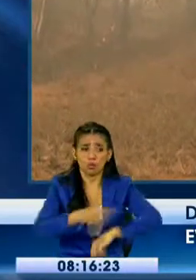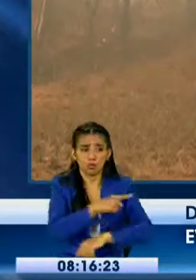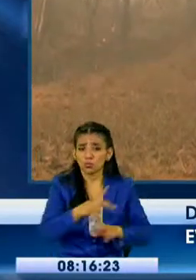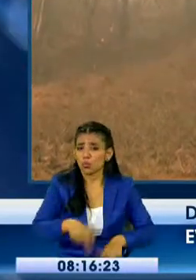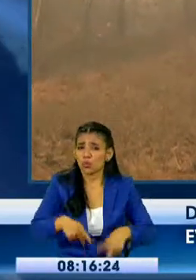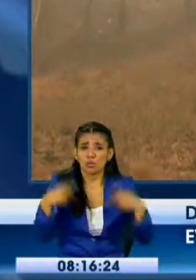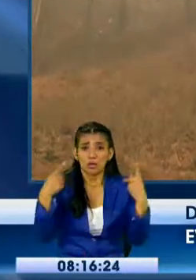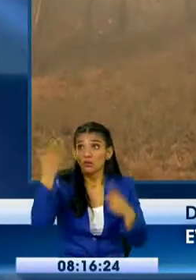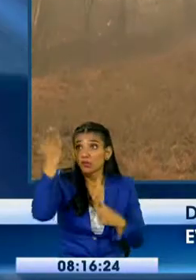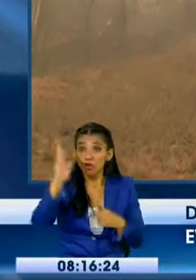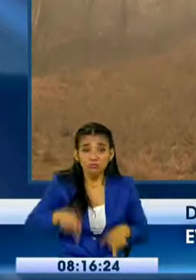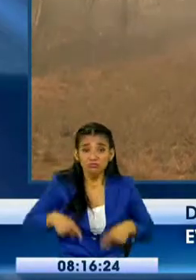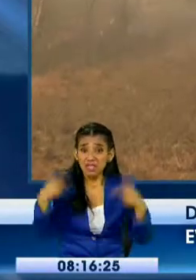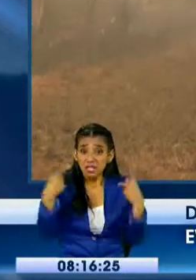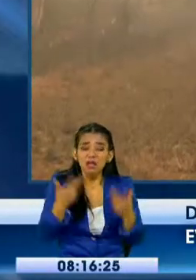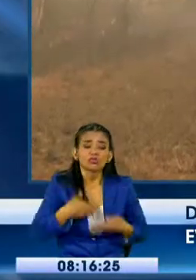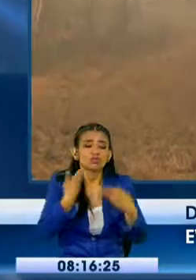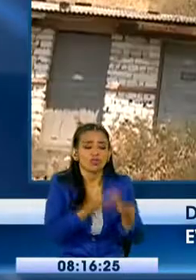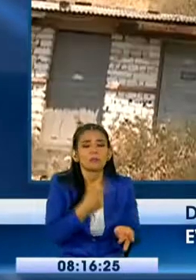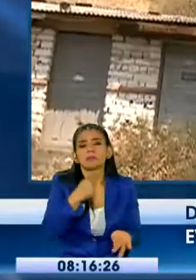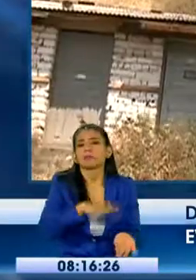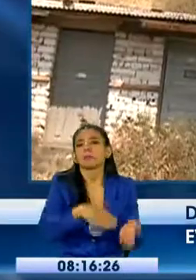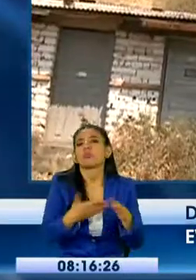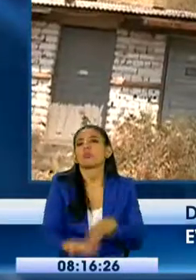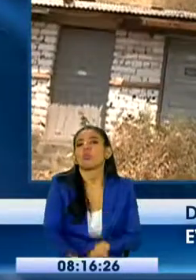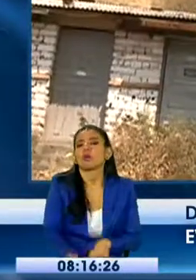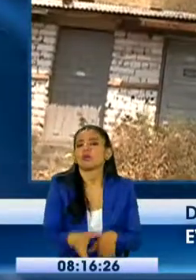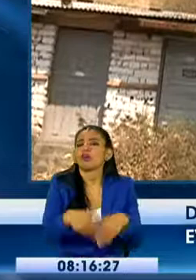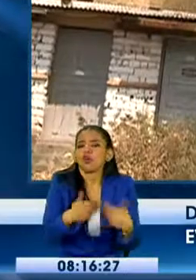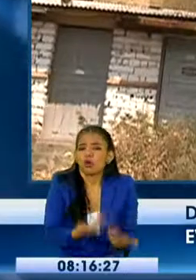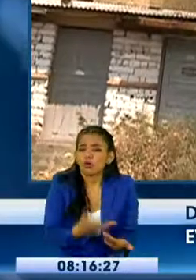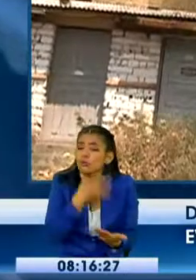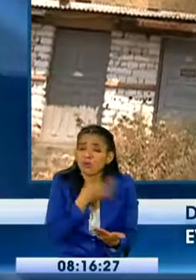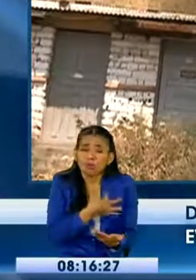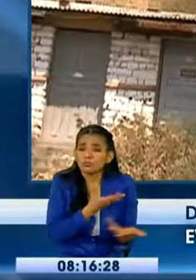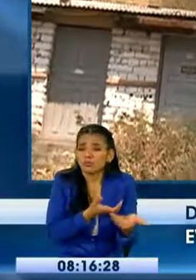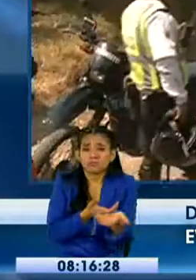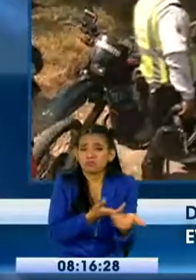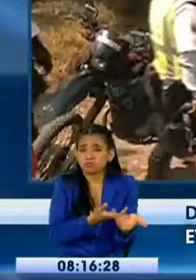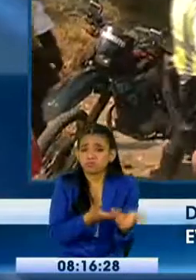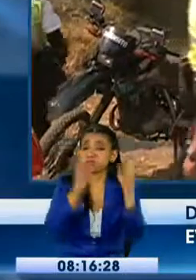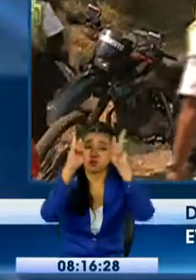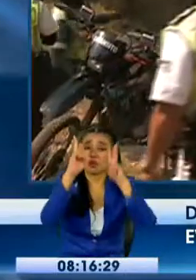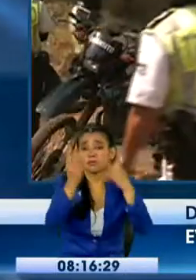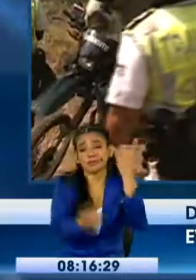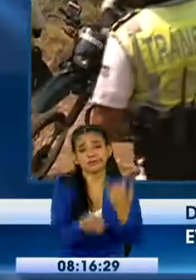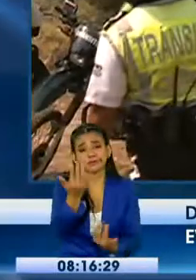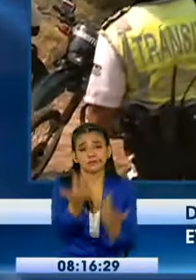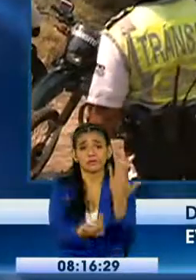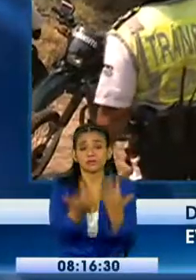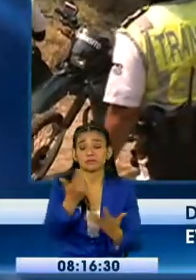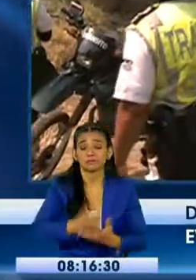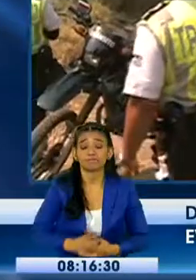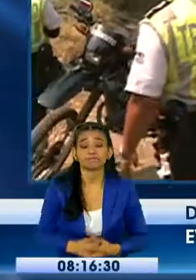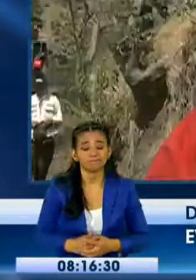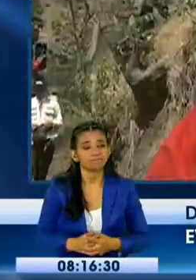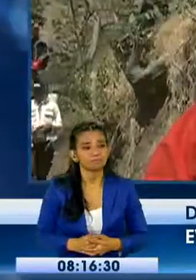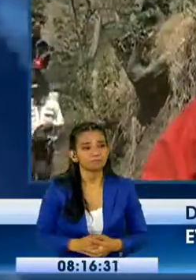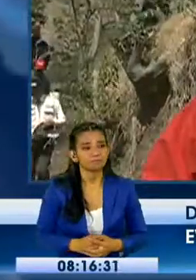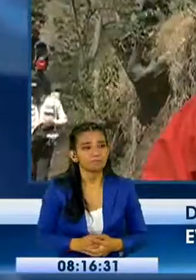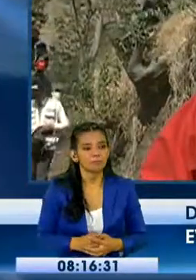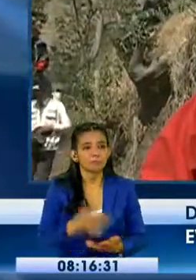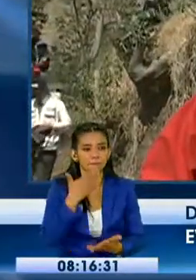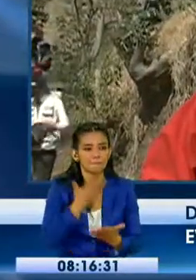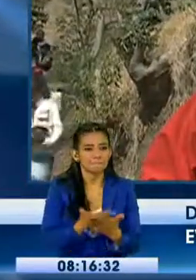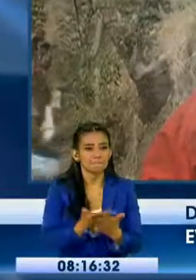mejor que Dios nos da, que es la vida, pero murió haciendo lo que le gusta, justamente en tema de incendios forestales. Así que estamos muy agradecidos